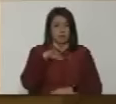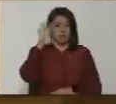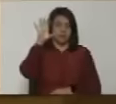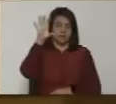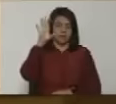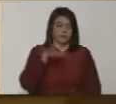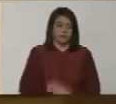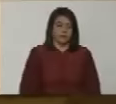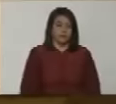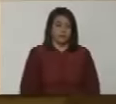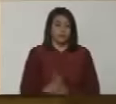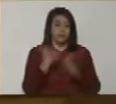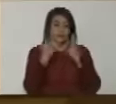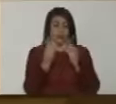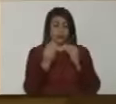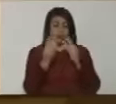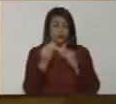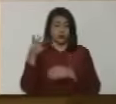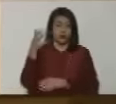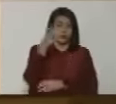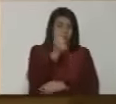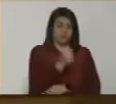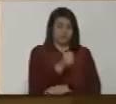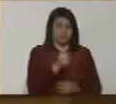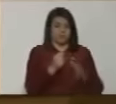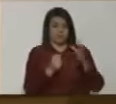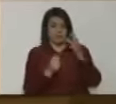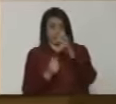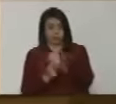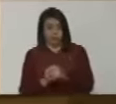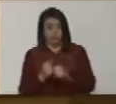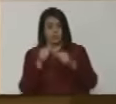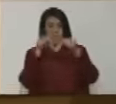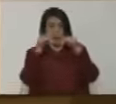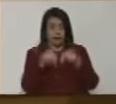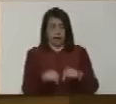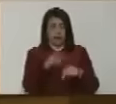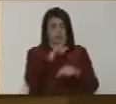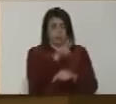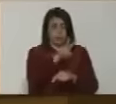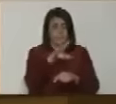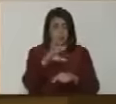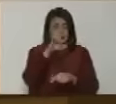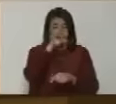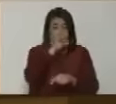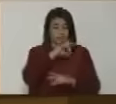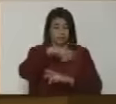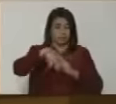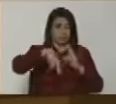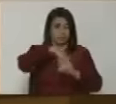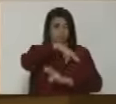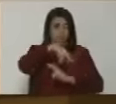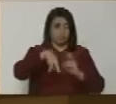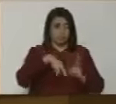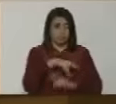país. Son muchos los logros en estos 25 años de revolución, no los voy a